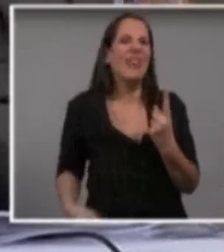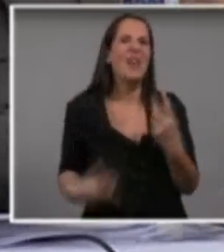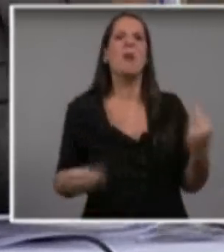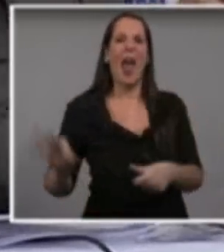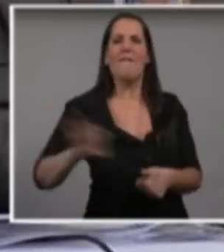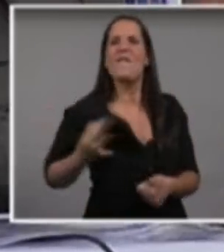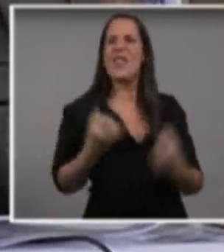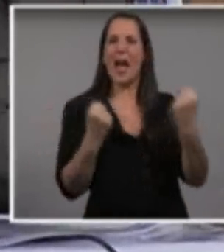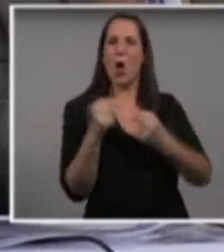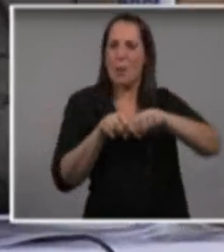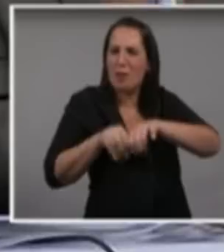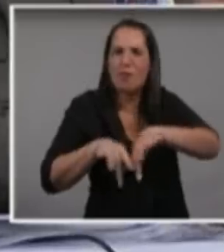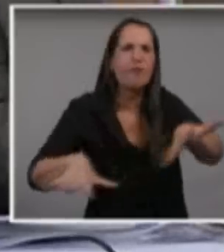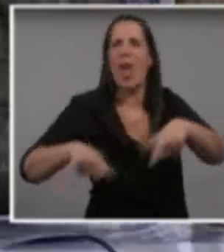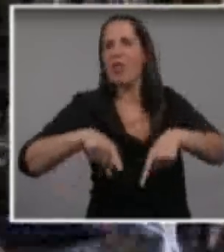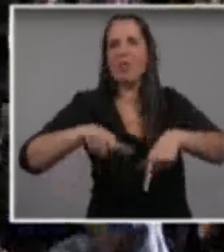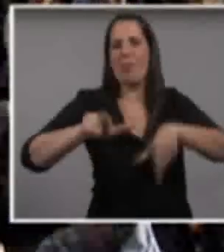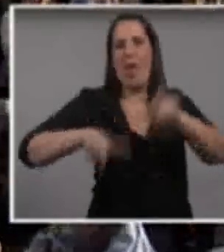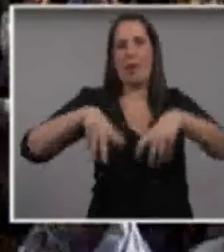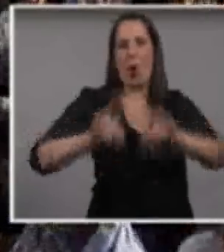los argentinos.